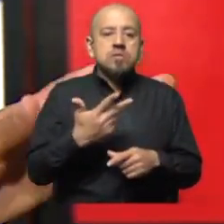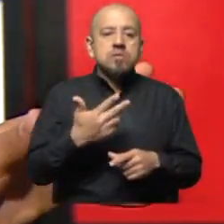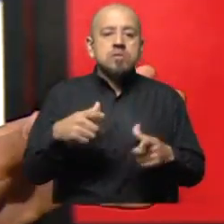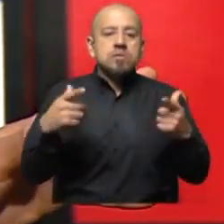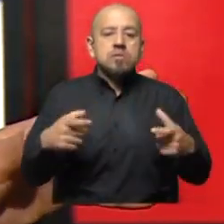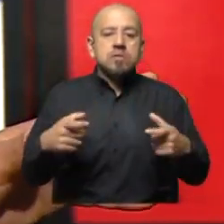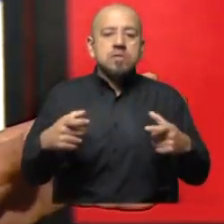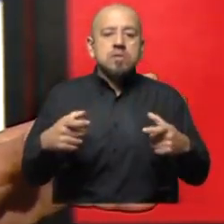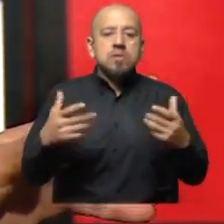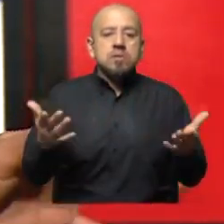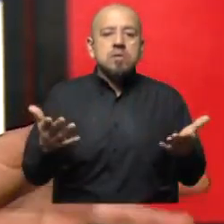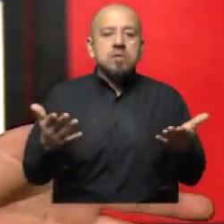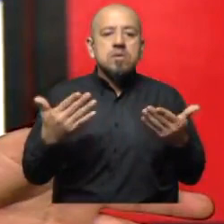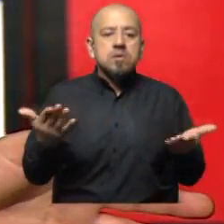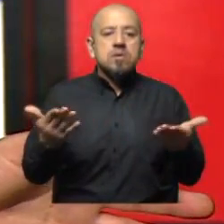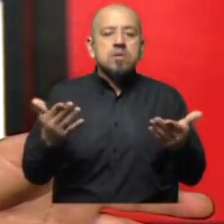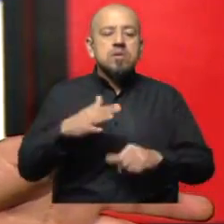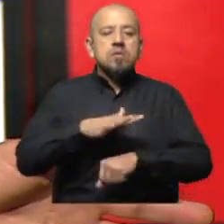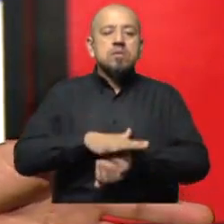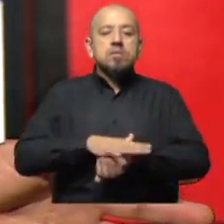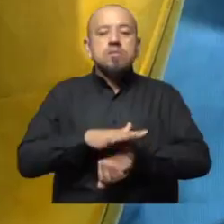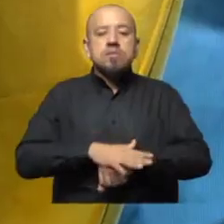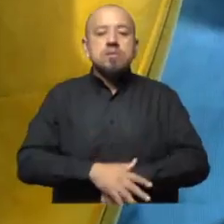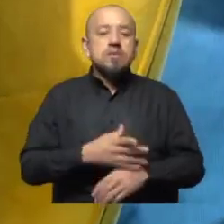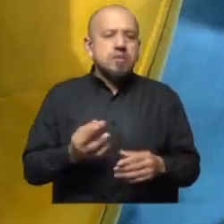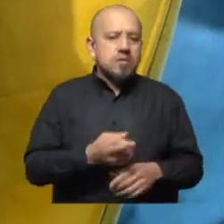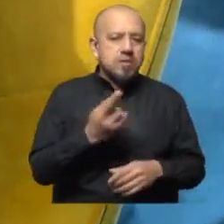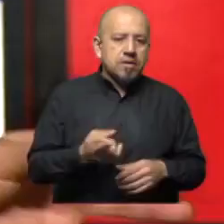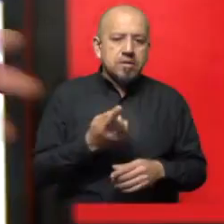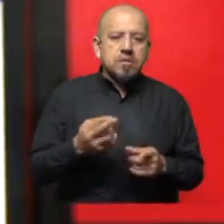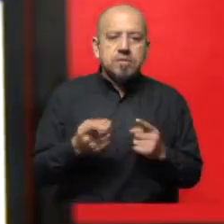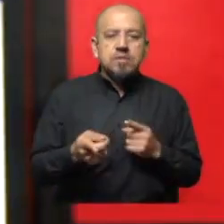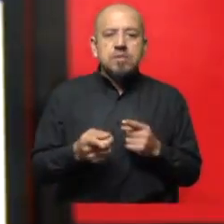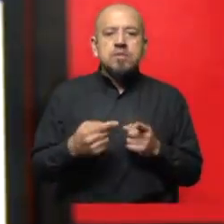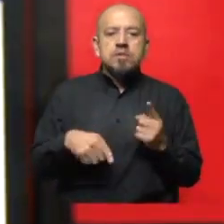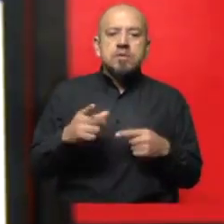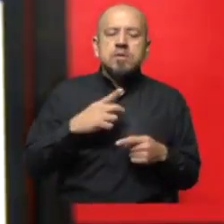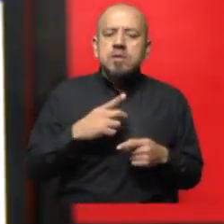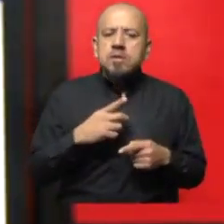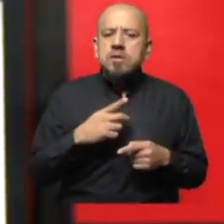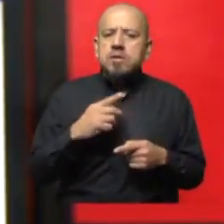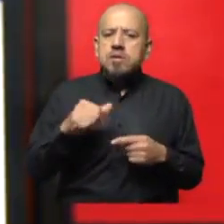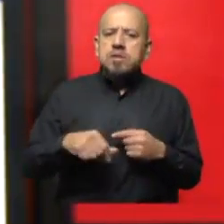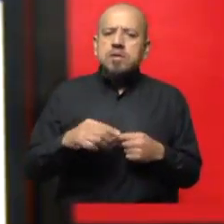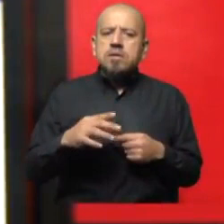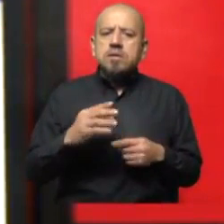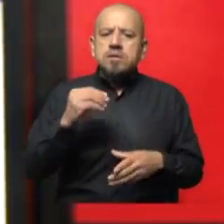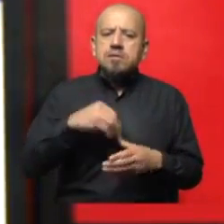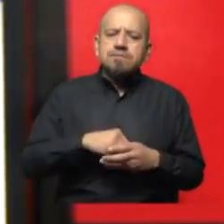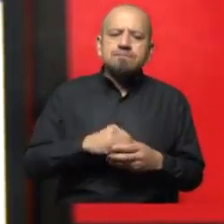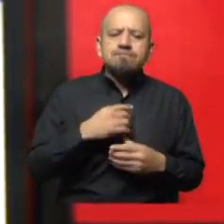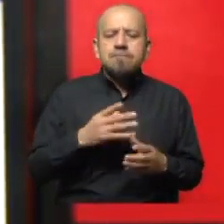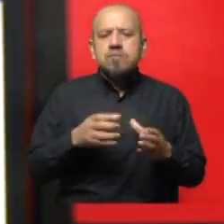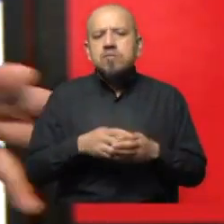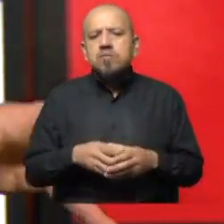porque estábamos todos como que momentos atrás estamos viviendo y así llamó internamente ya también dentro de la banda empezaba a ver cómo